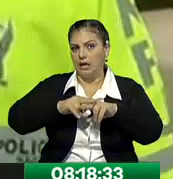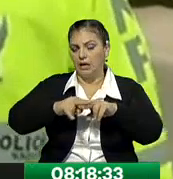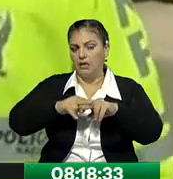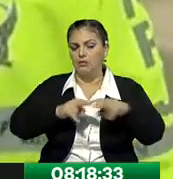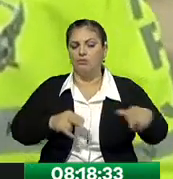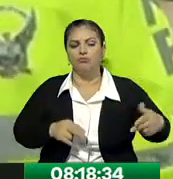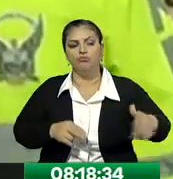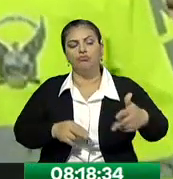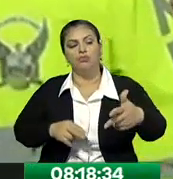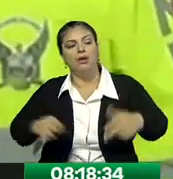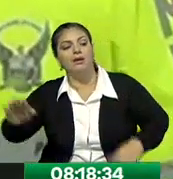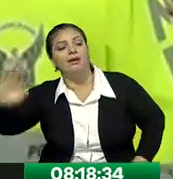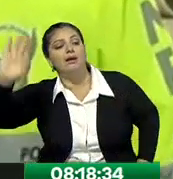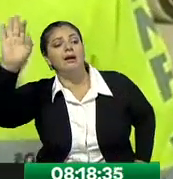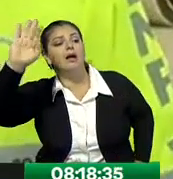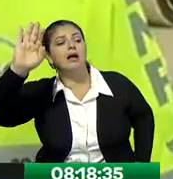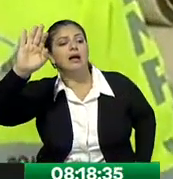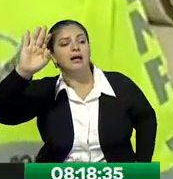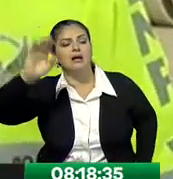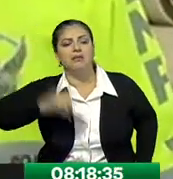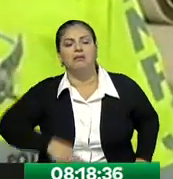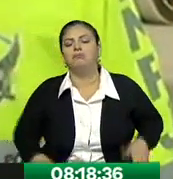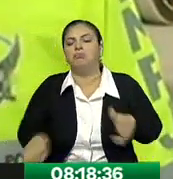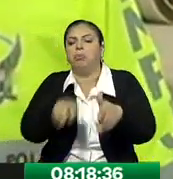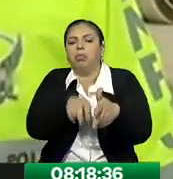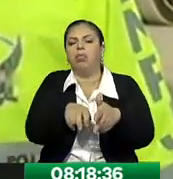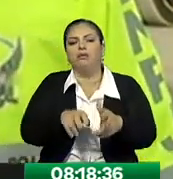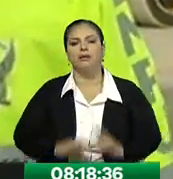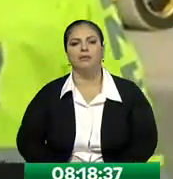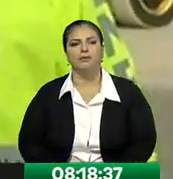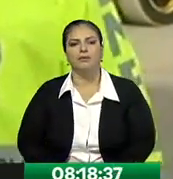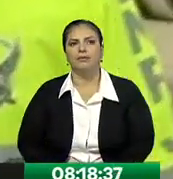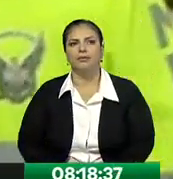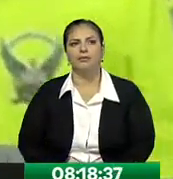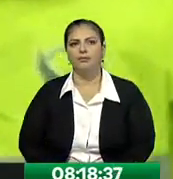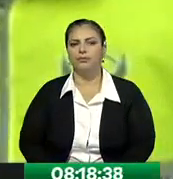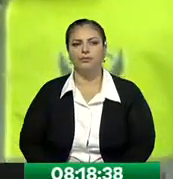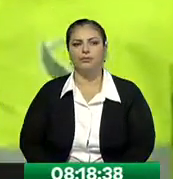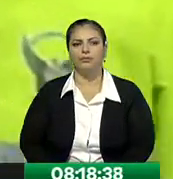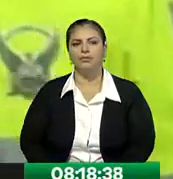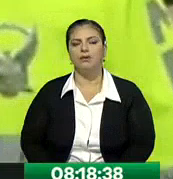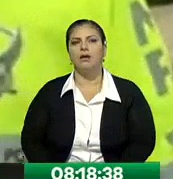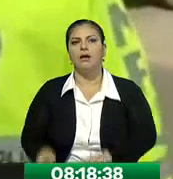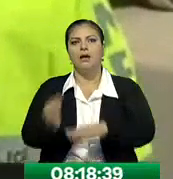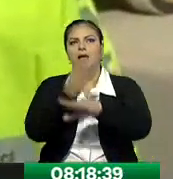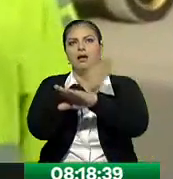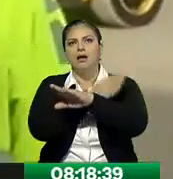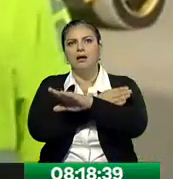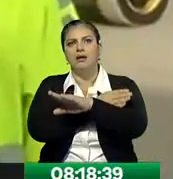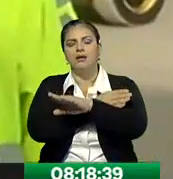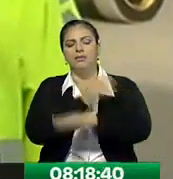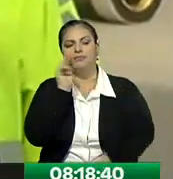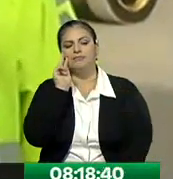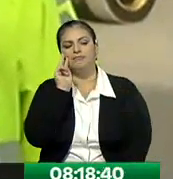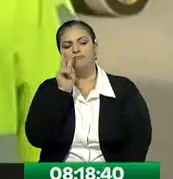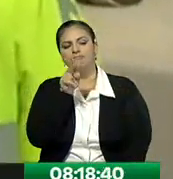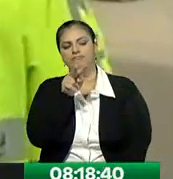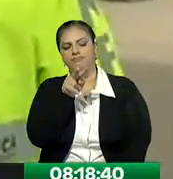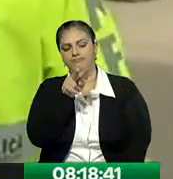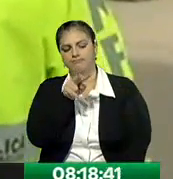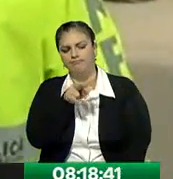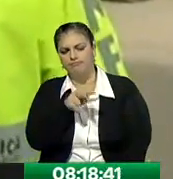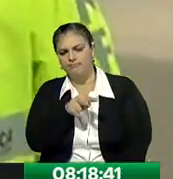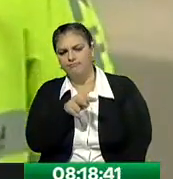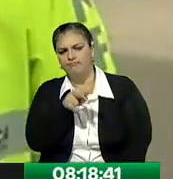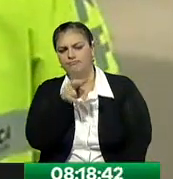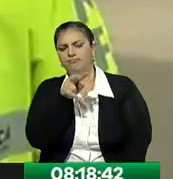tengan los... No digas extorsión ni delincuentes. Tienes que decirlo bien. Que las personas que